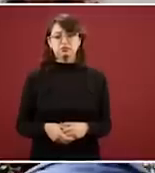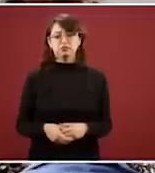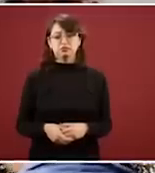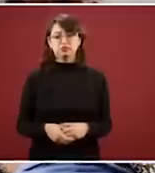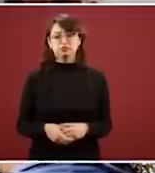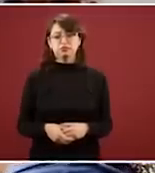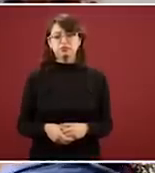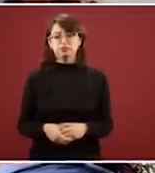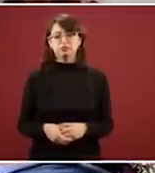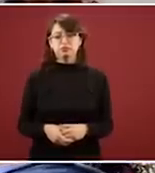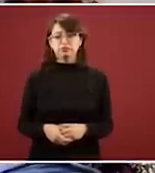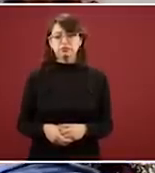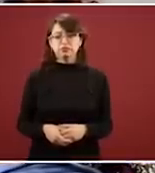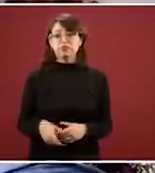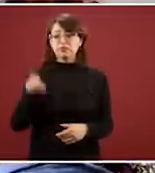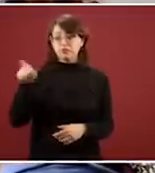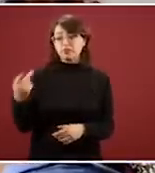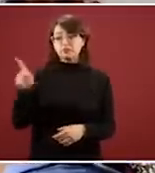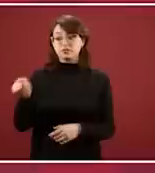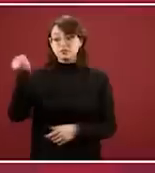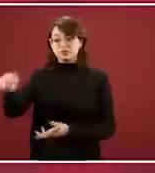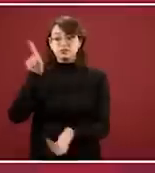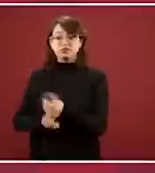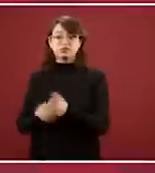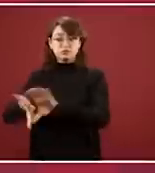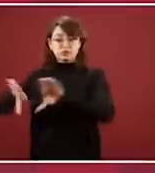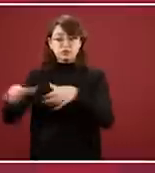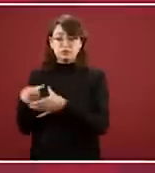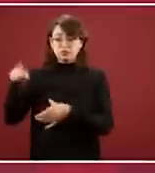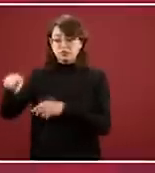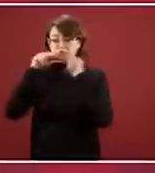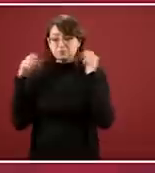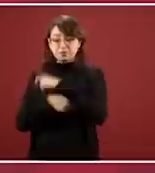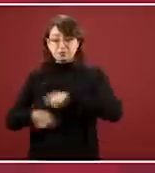participan los de la organización zapatista, ahí mismo.